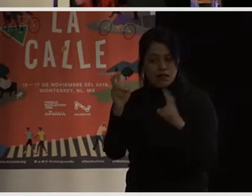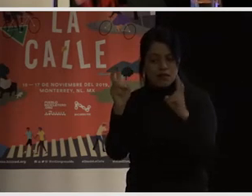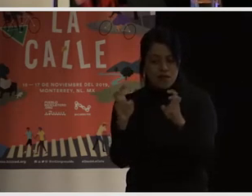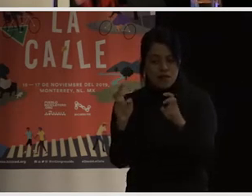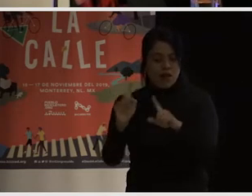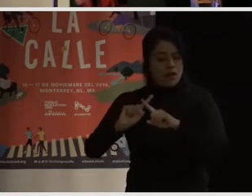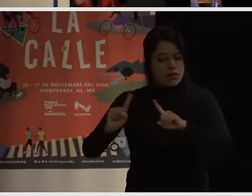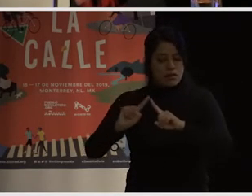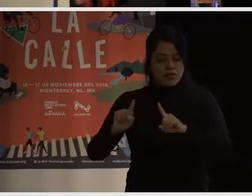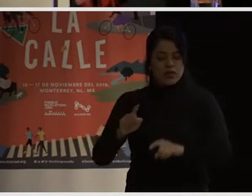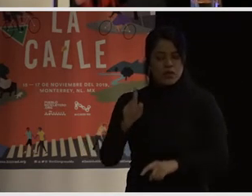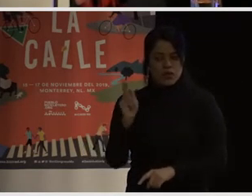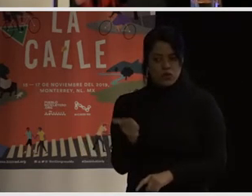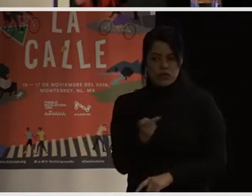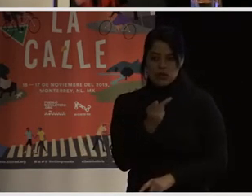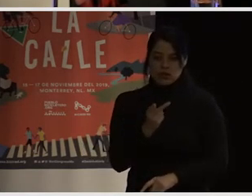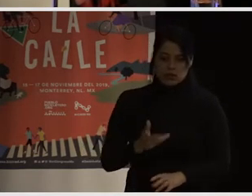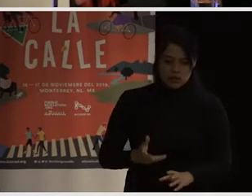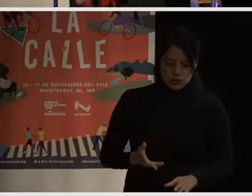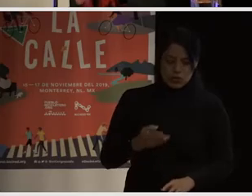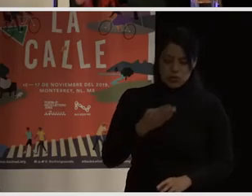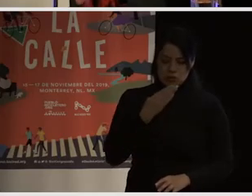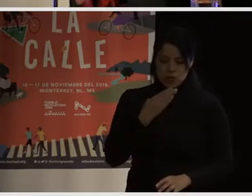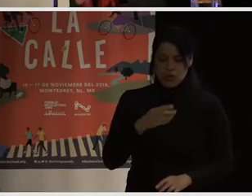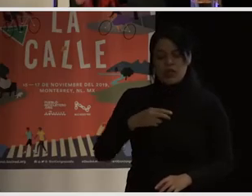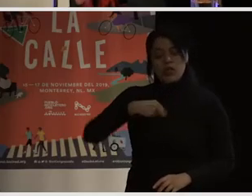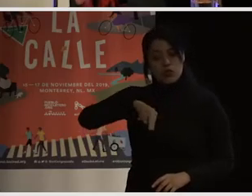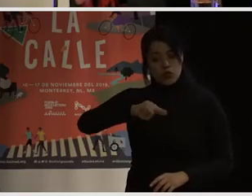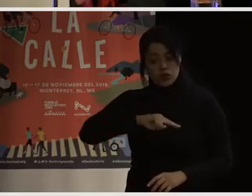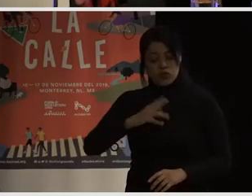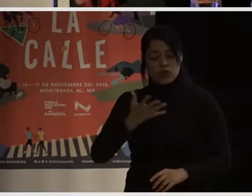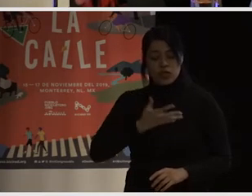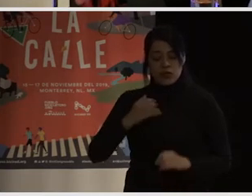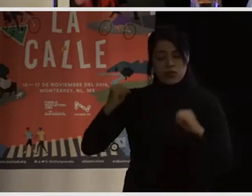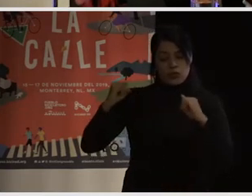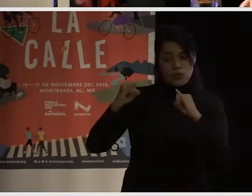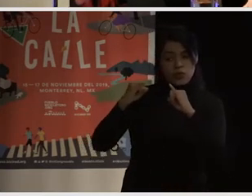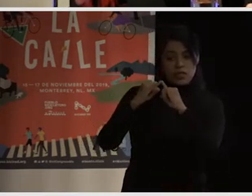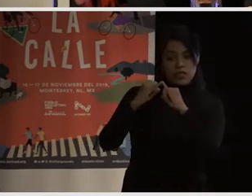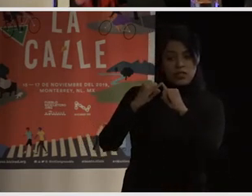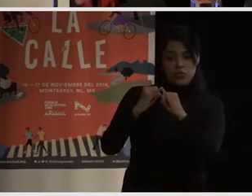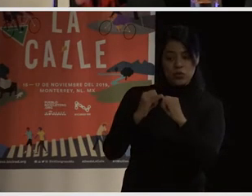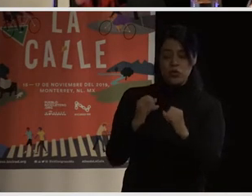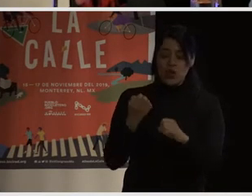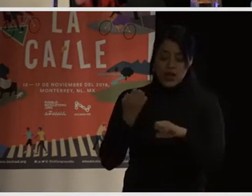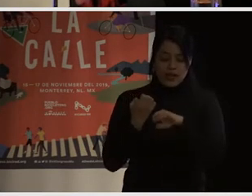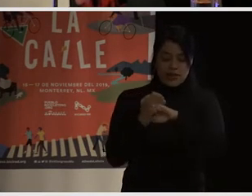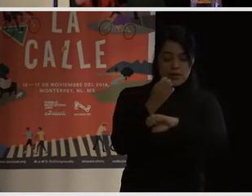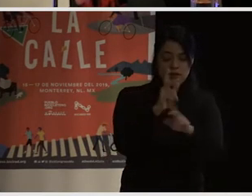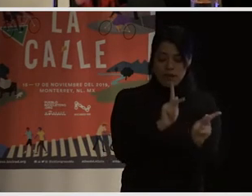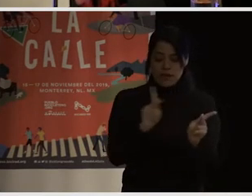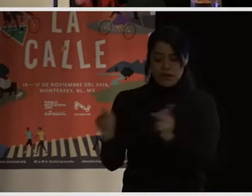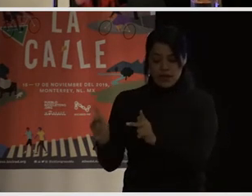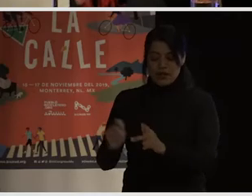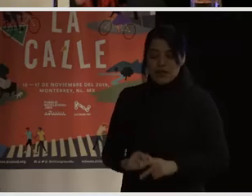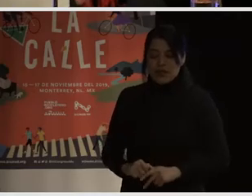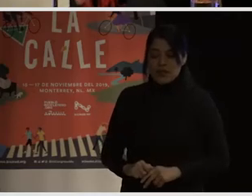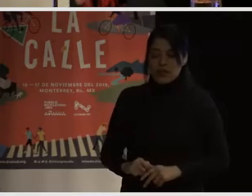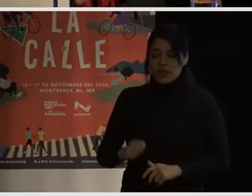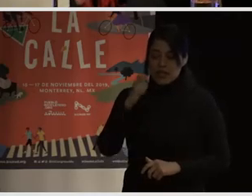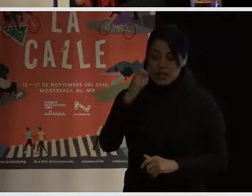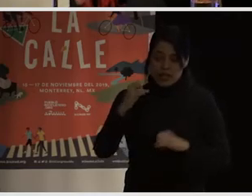nosotros por ejemplo tenemos un instituto esta tarde planeación no hay un plan como tal y ese instituto se generó hace